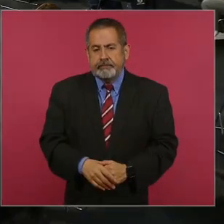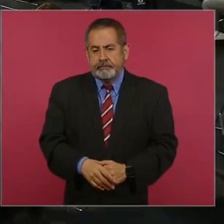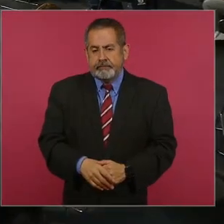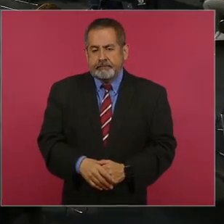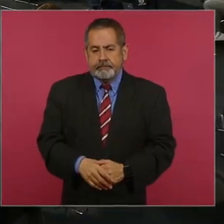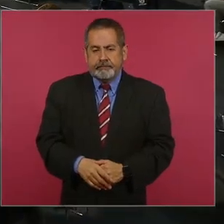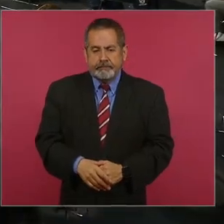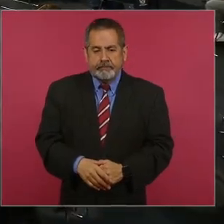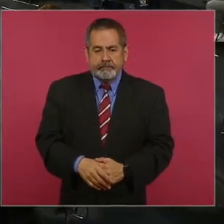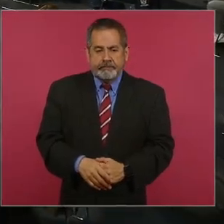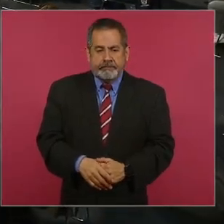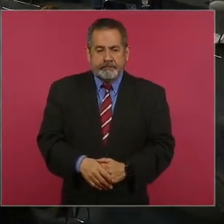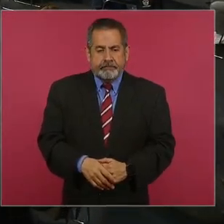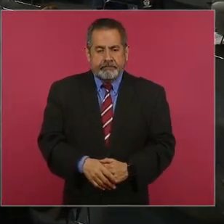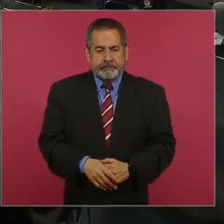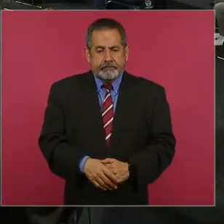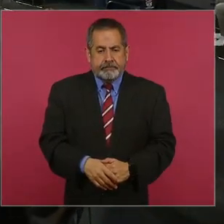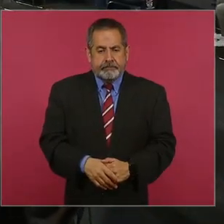pero